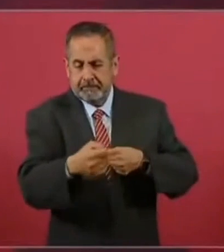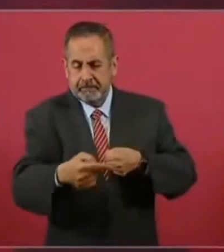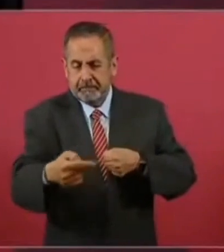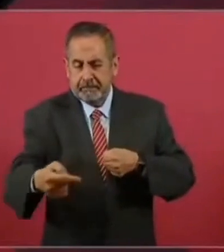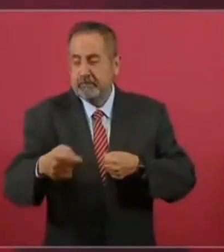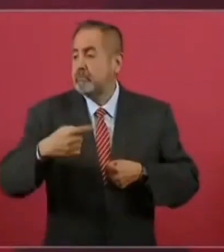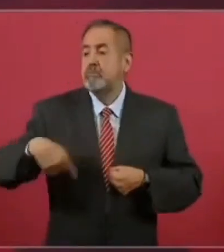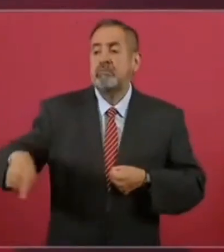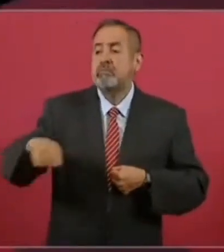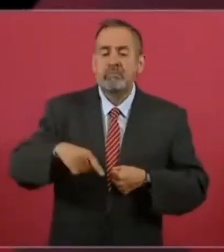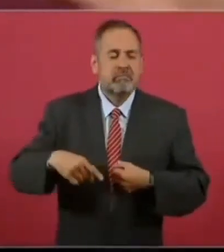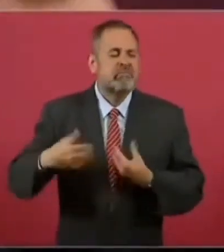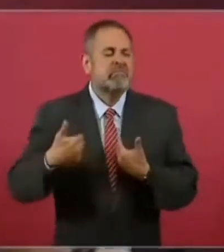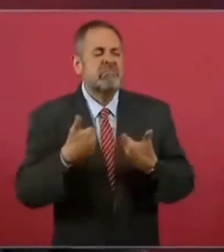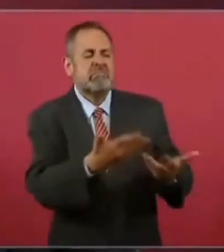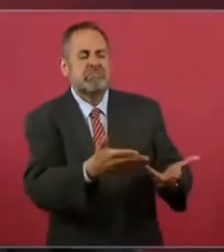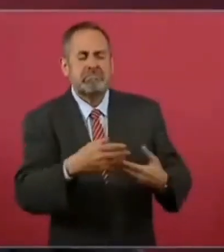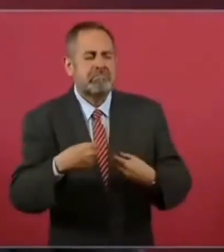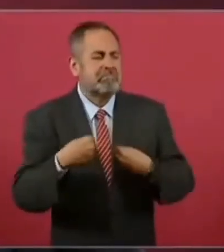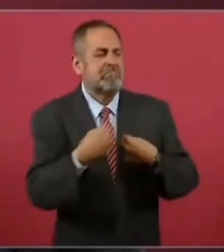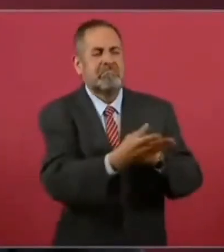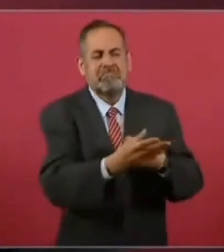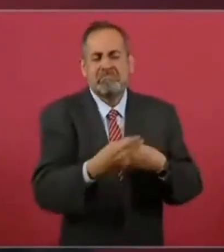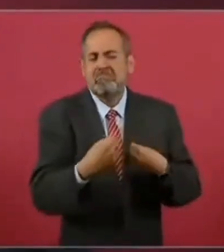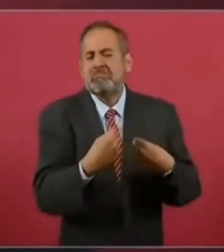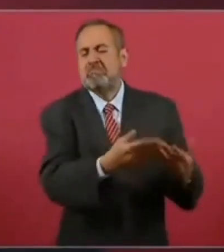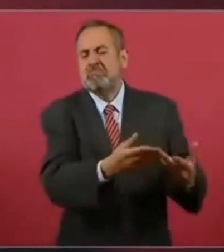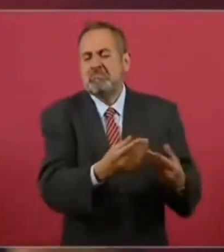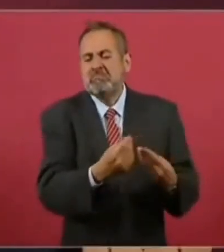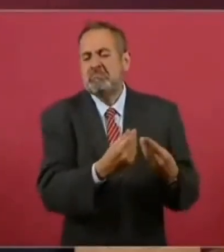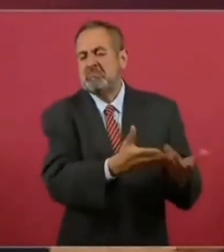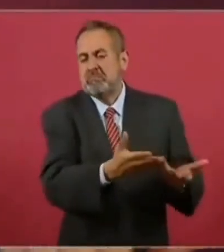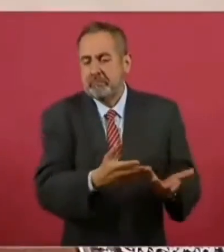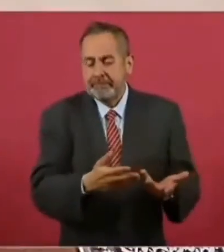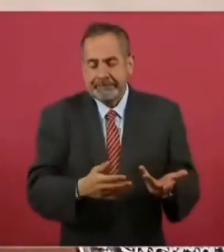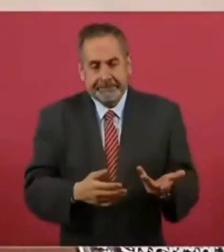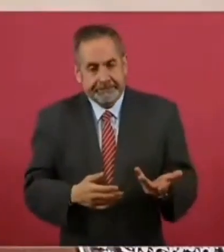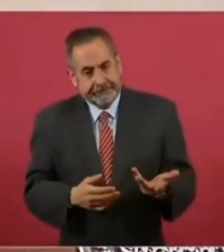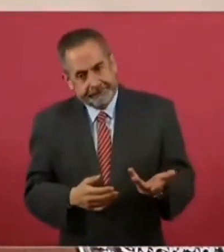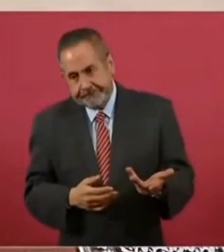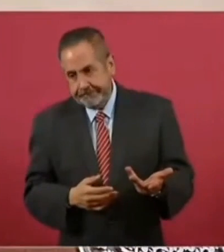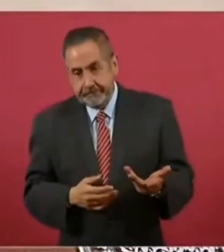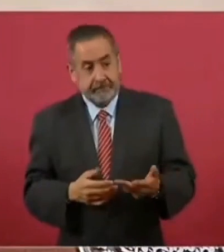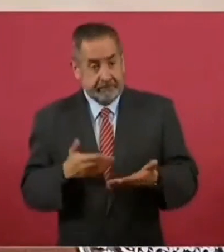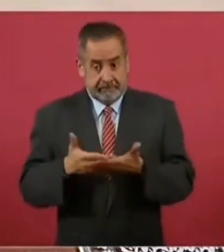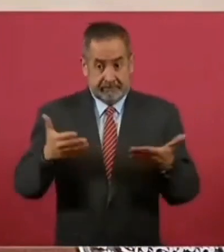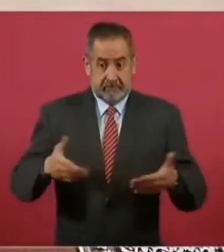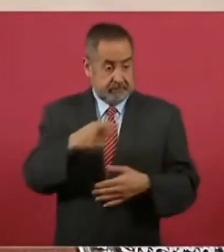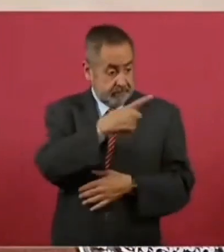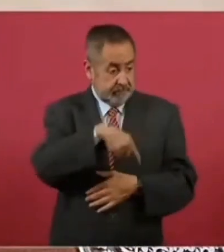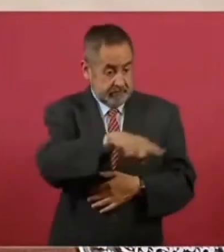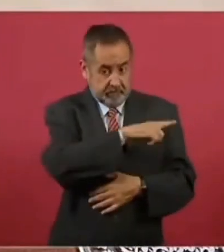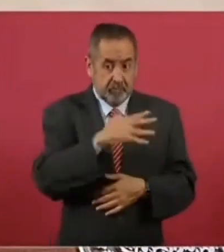bienes, hasta hace poco. Y los que quieren ahora regresar,